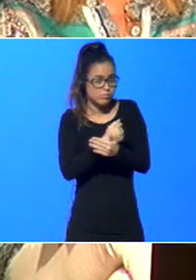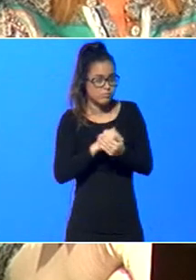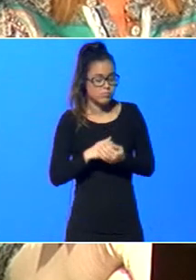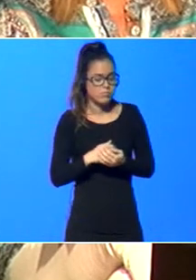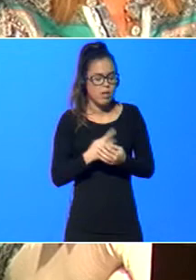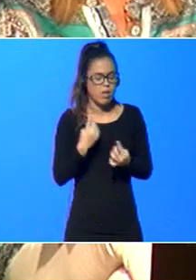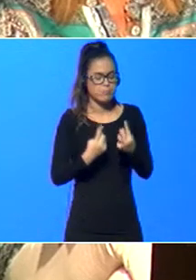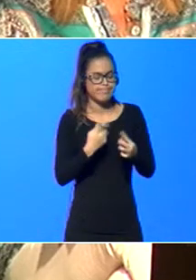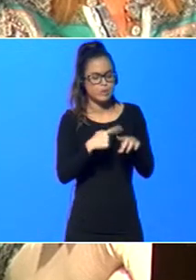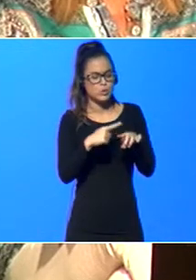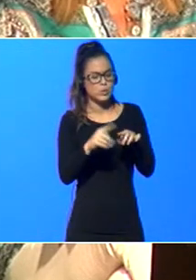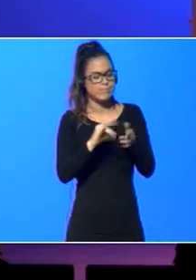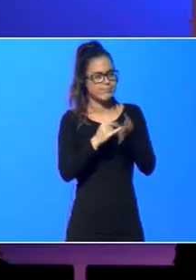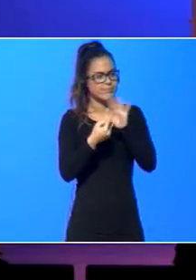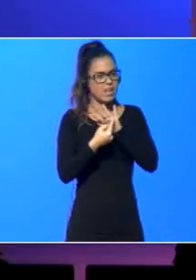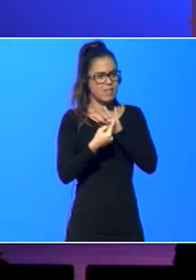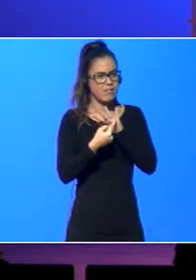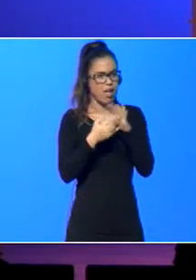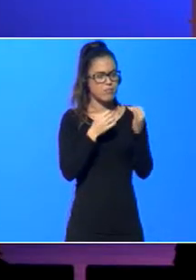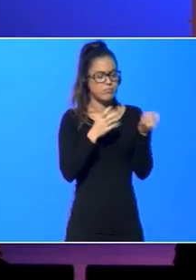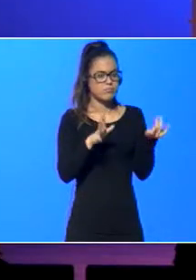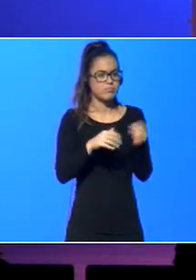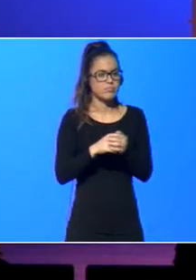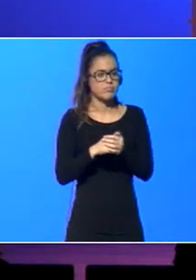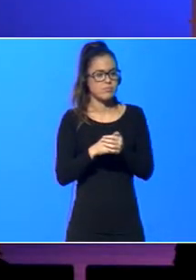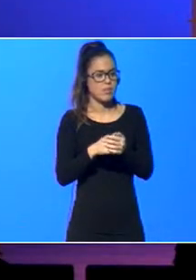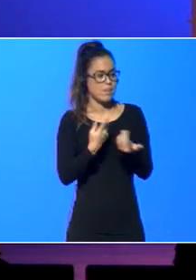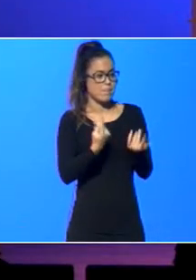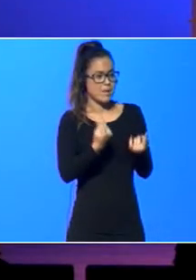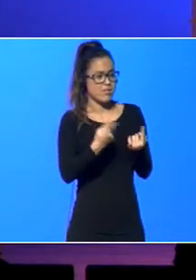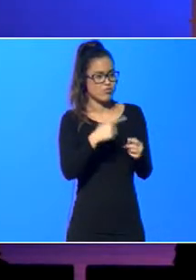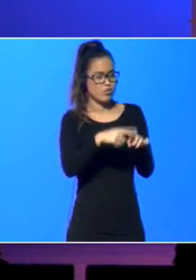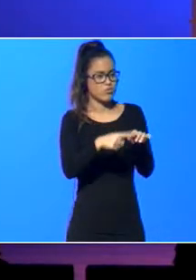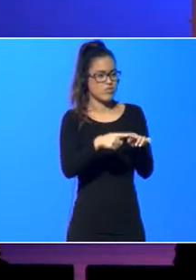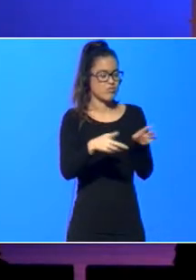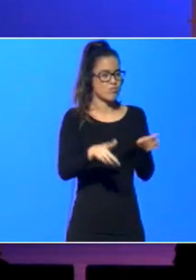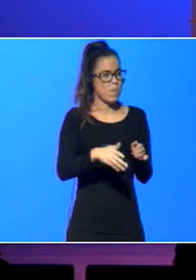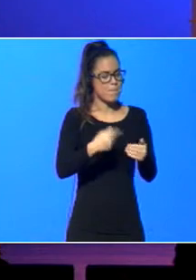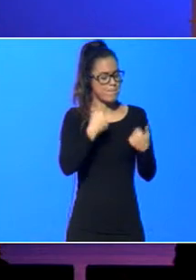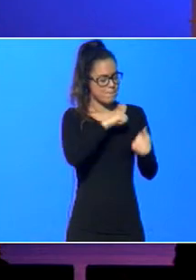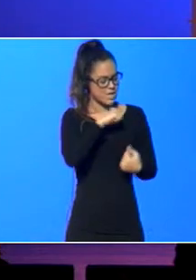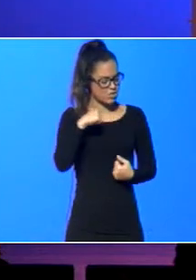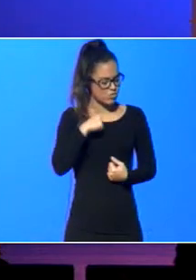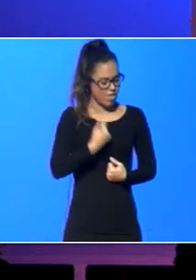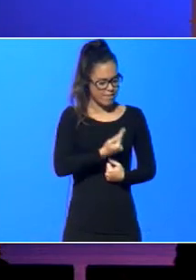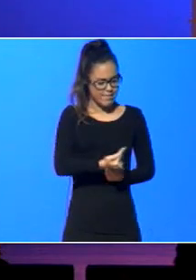dira teknikoak, errepikatu egingo dut, gauza batzu dira pertsonalak. Bakoitzago behar da